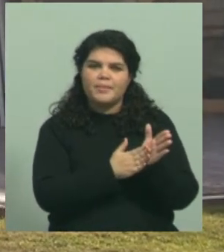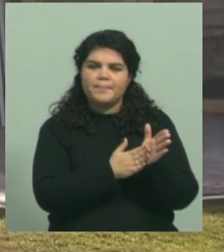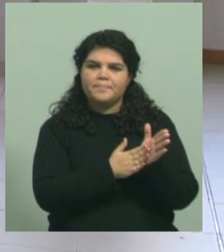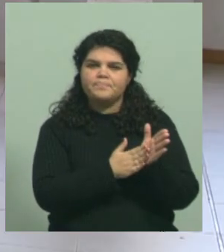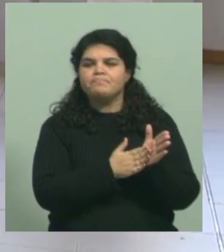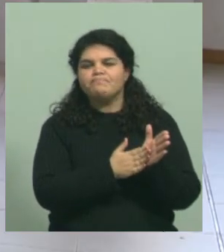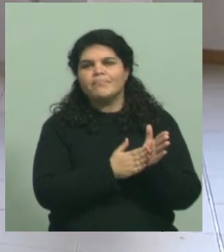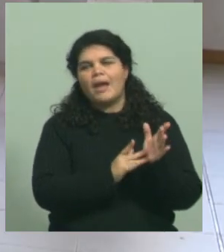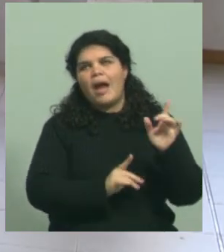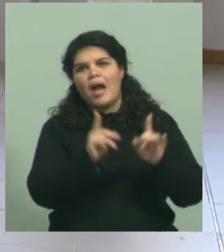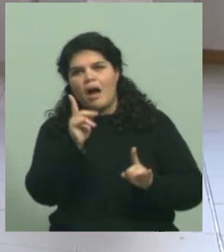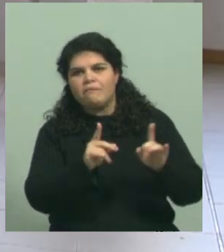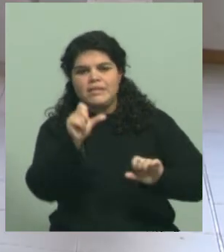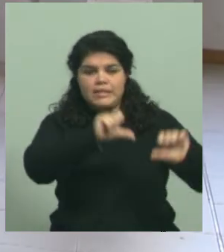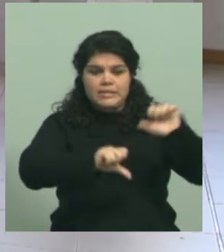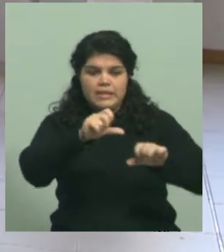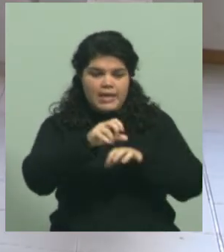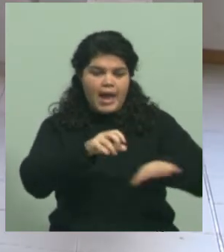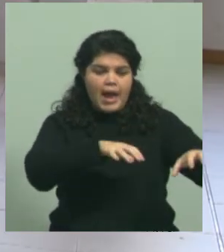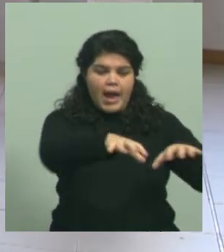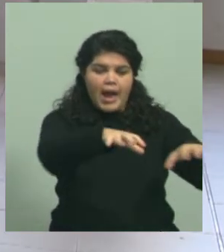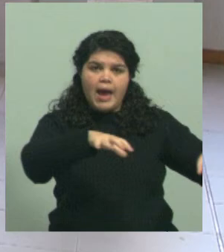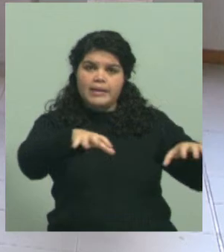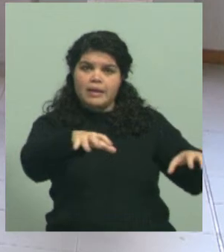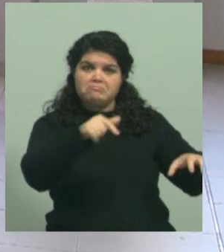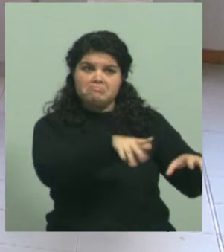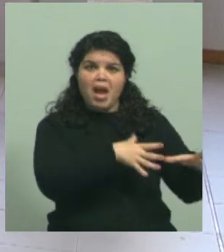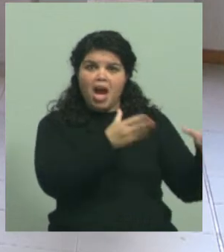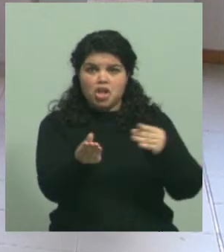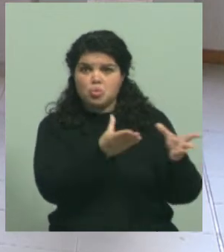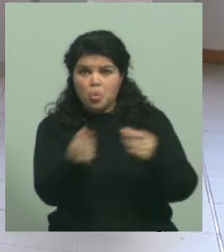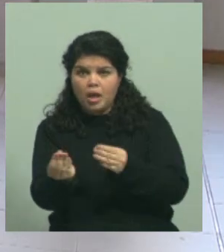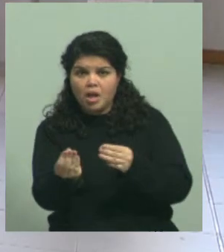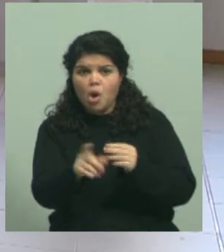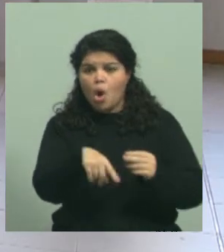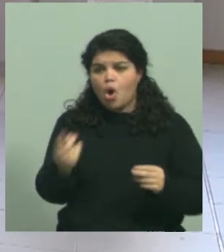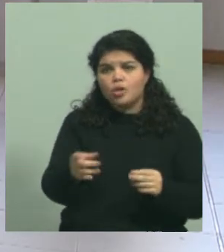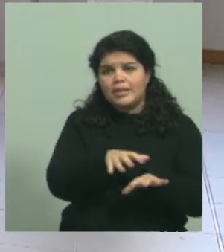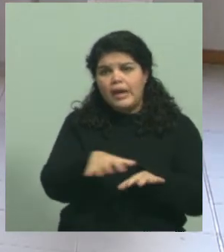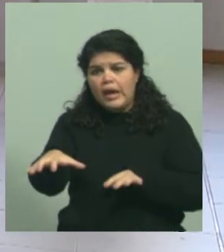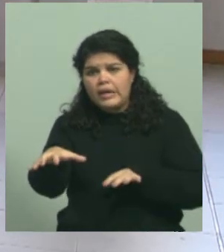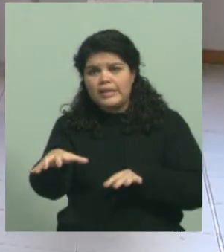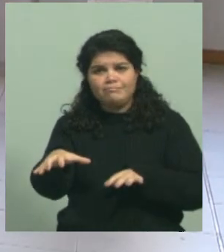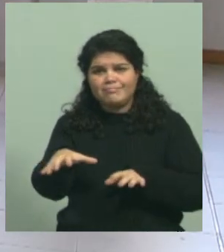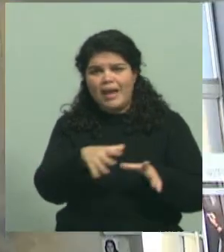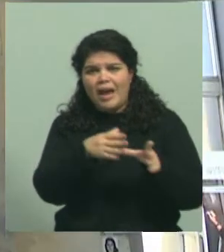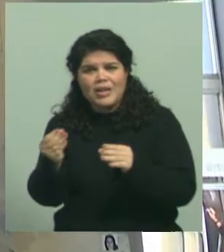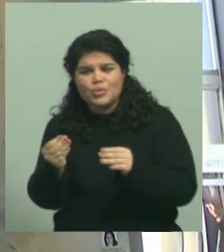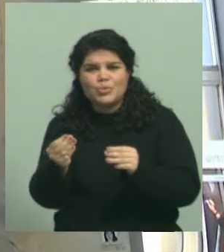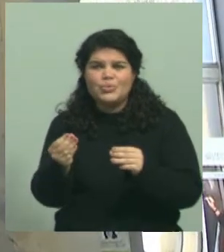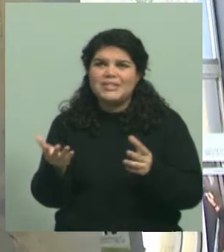ciertas áreas de la ciencia que son útiles y ciertas áreas de la ciencia que no lo son. No lo son, sí. Y eso es también un error, porque la